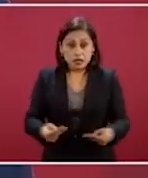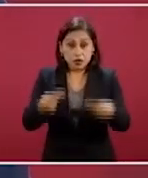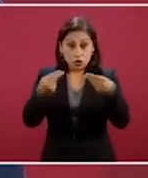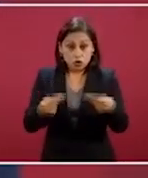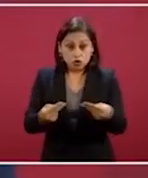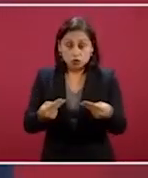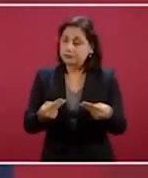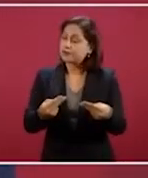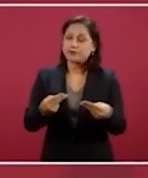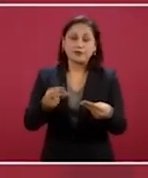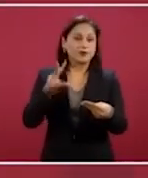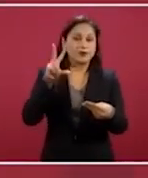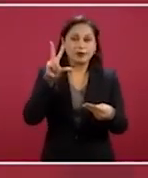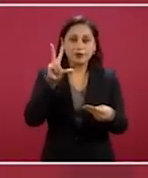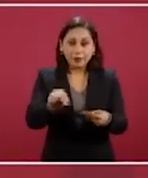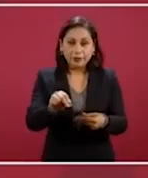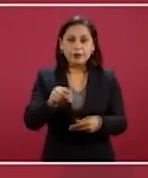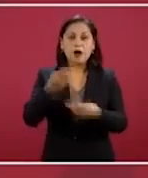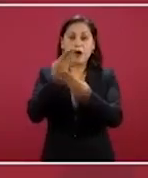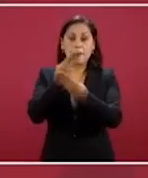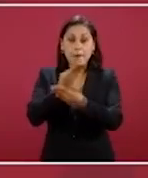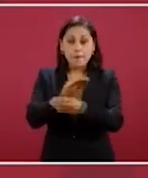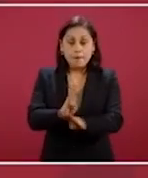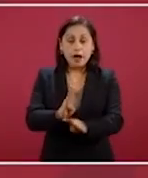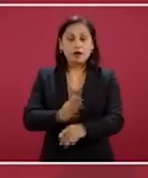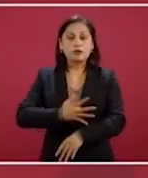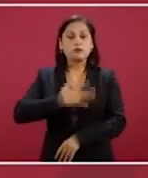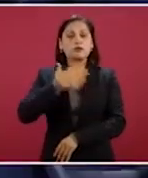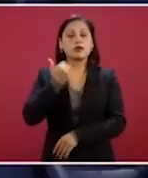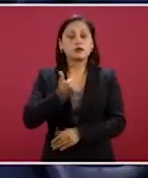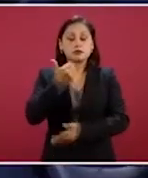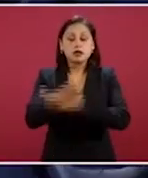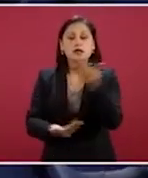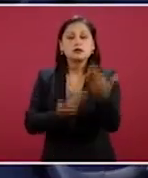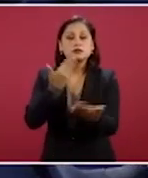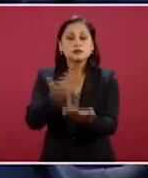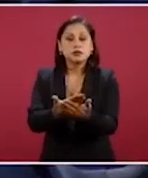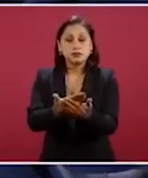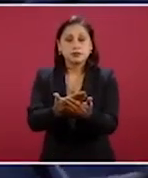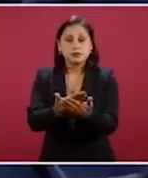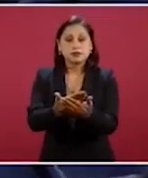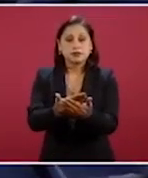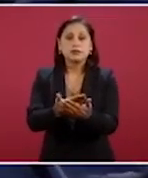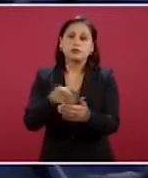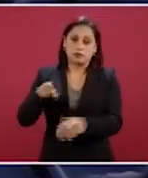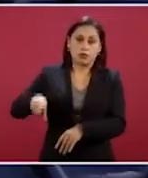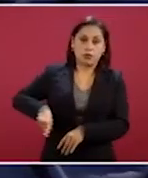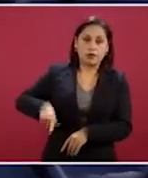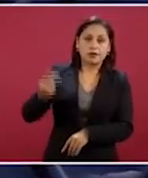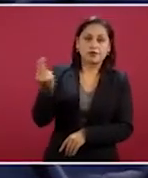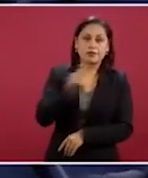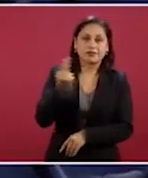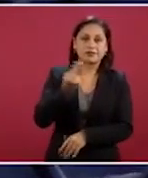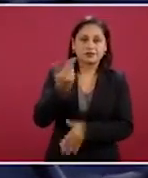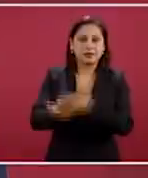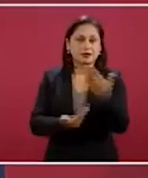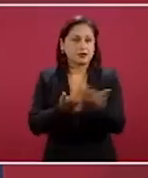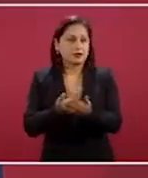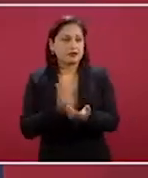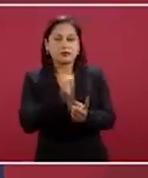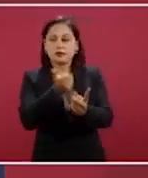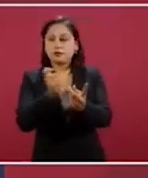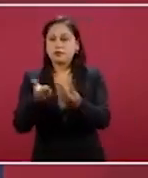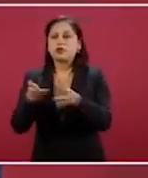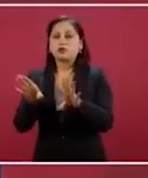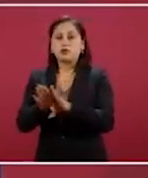es para dar un servicio qué se necesita es un